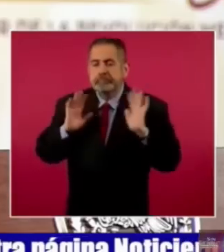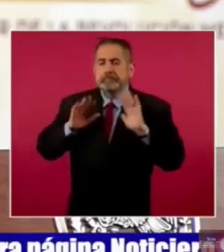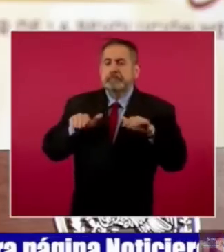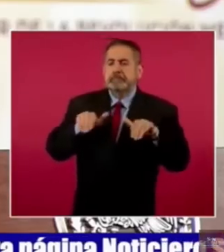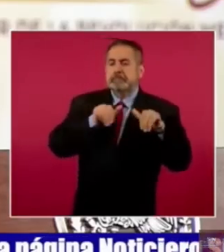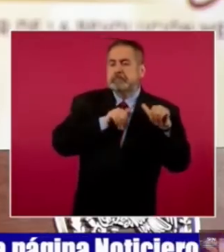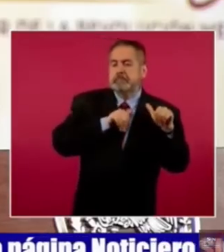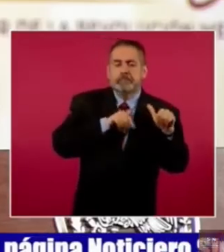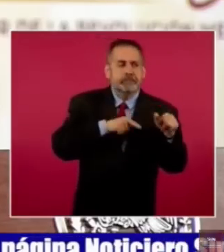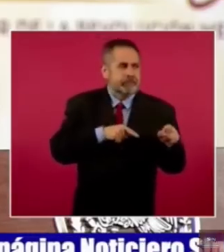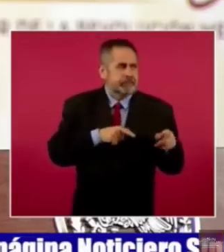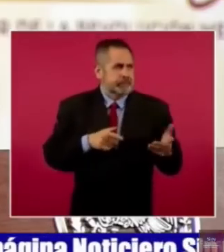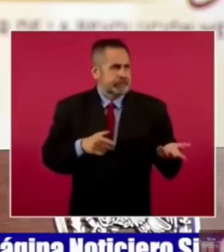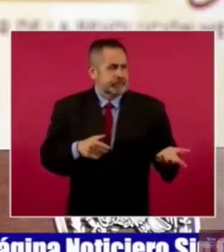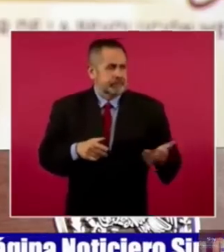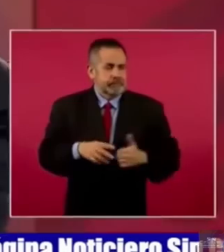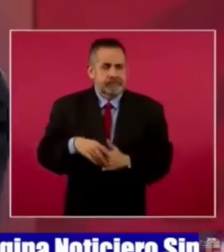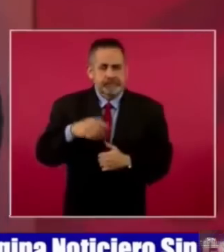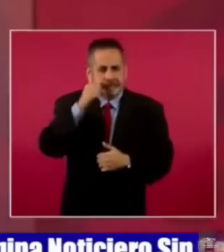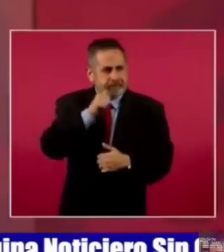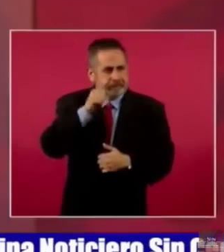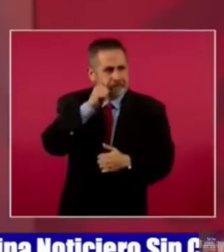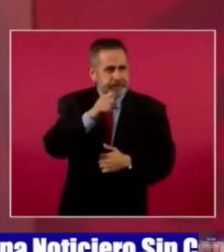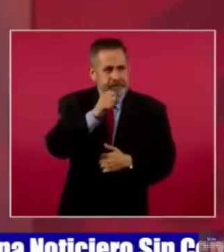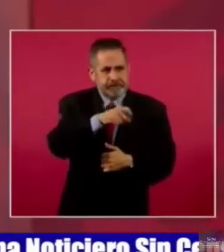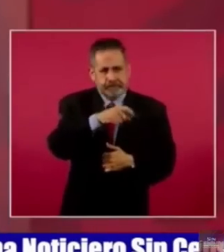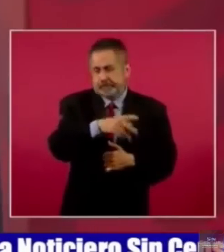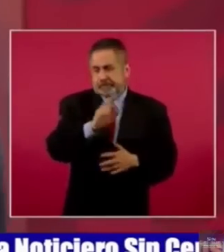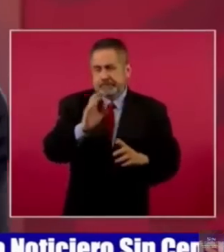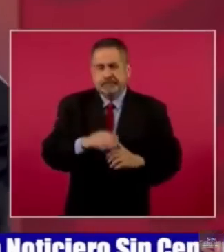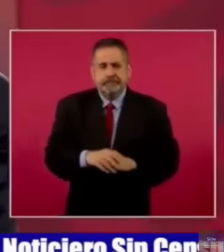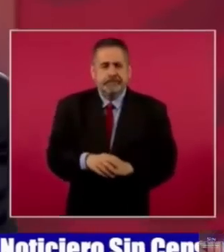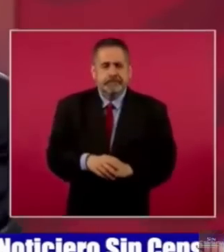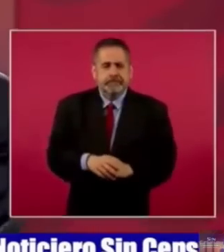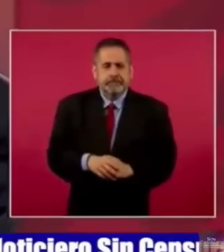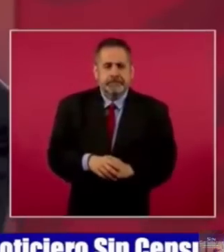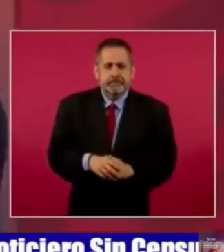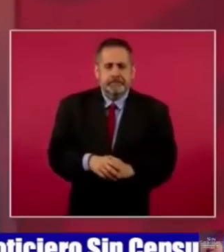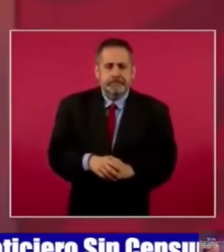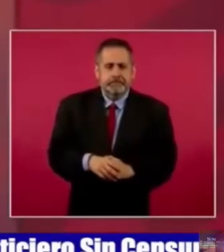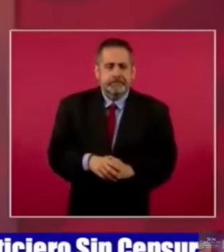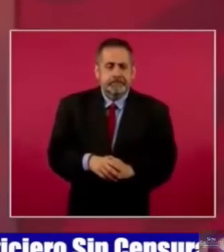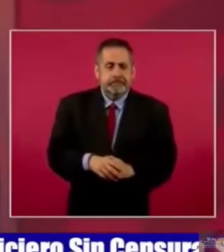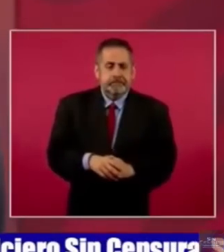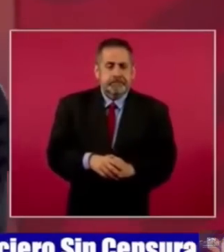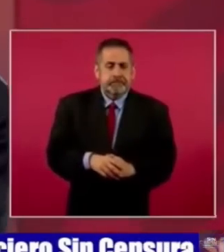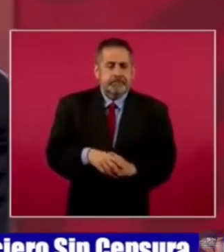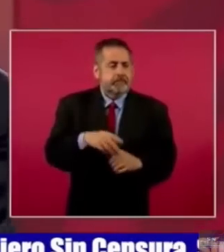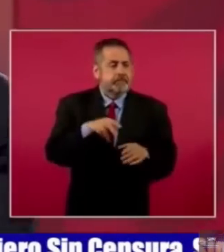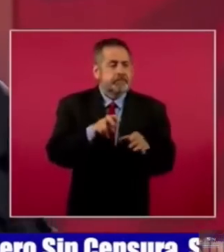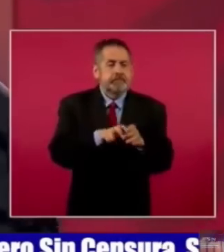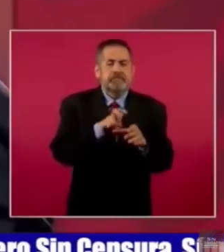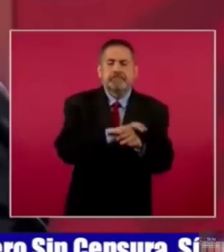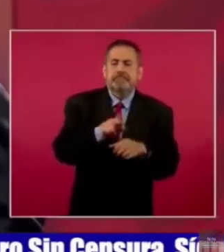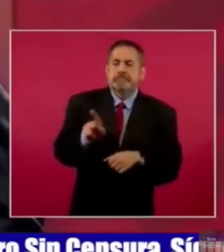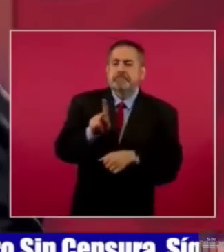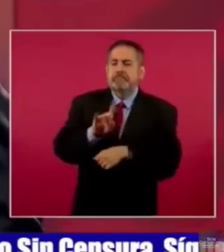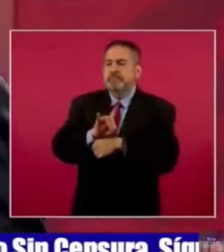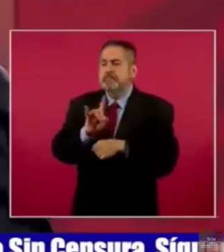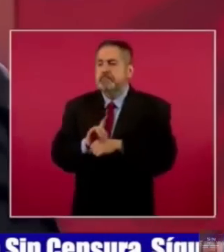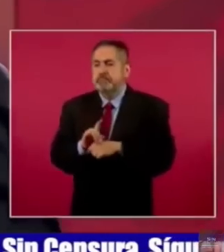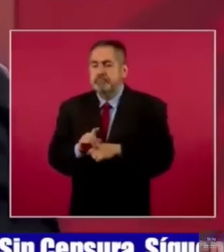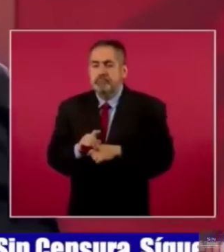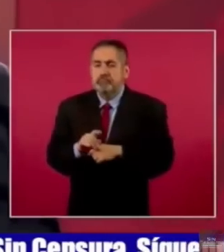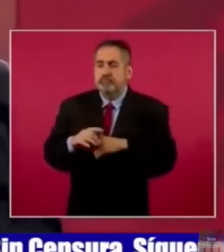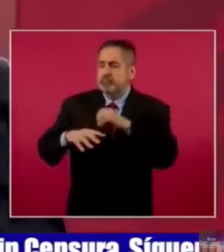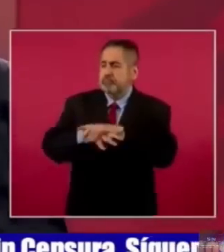Siempre fue un simulador, igual